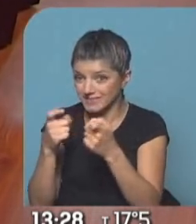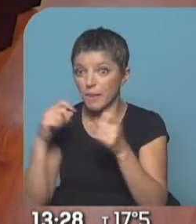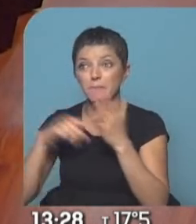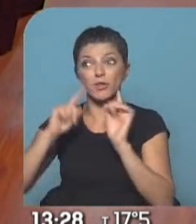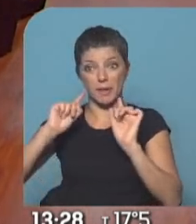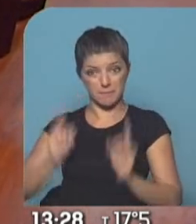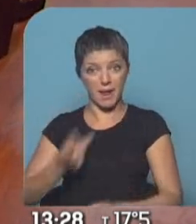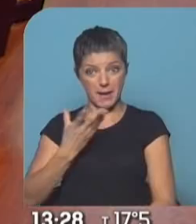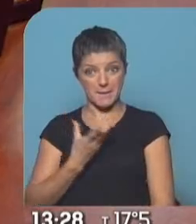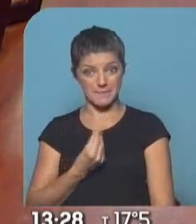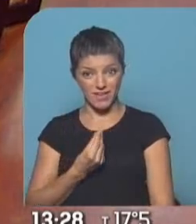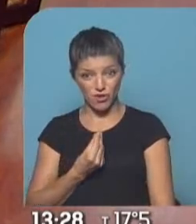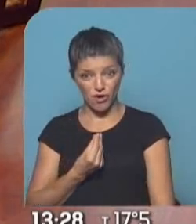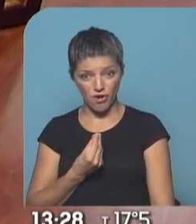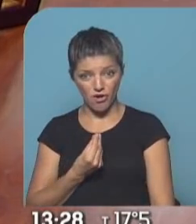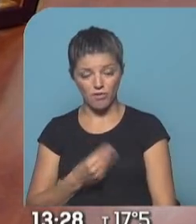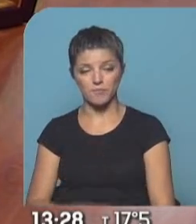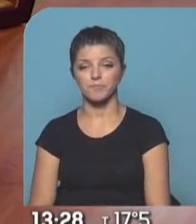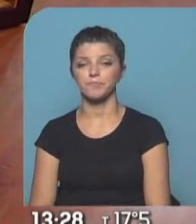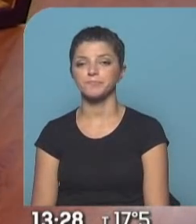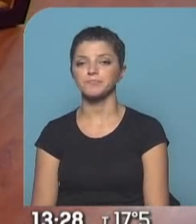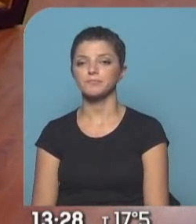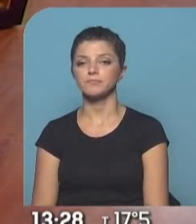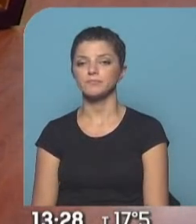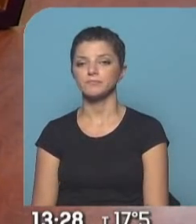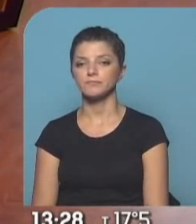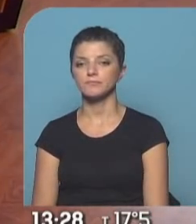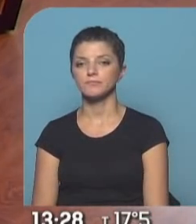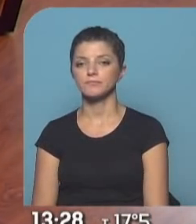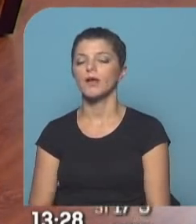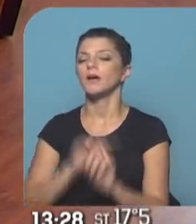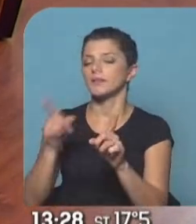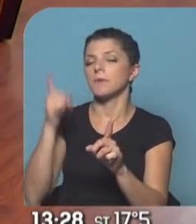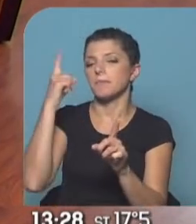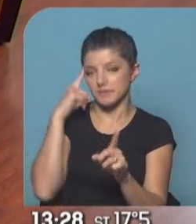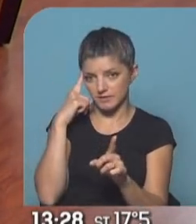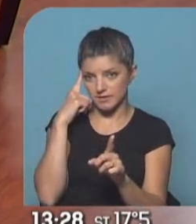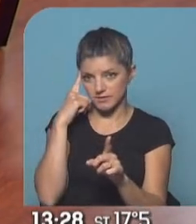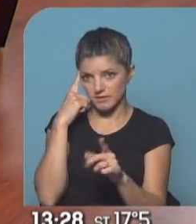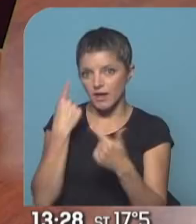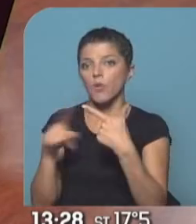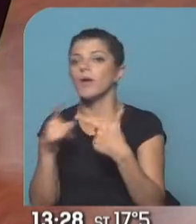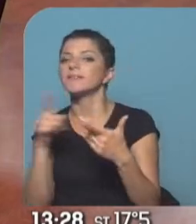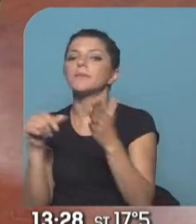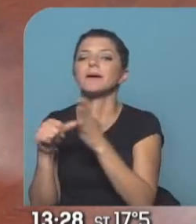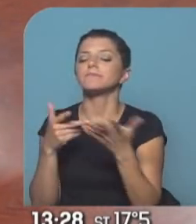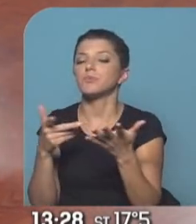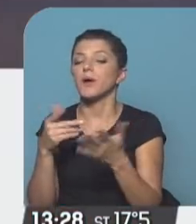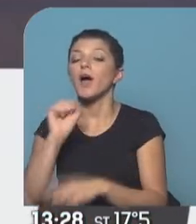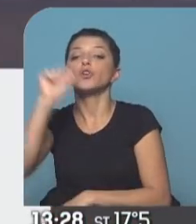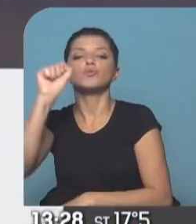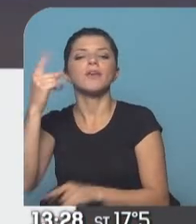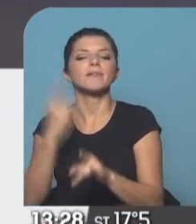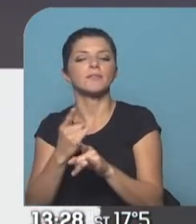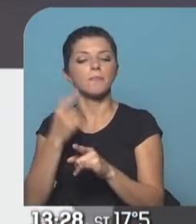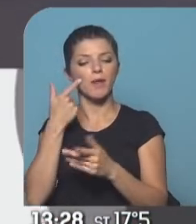¿no? Sí, y algo también muy simbólico que es cuál era el patio trasero de quién. Sí. O sea, Rusia siempre se